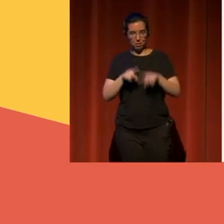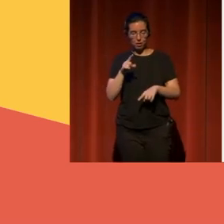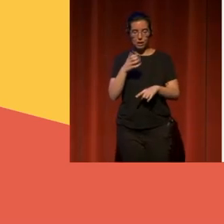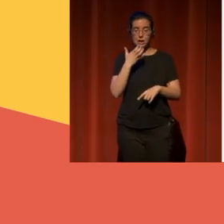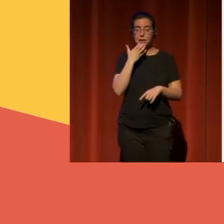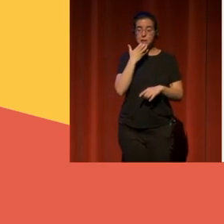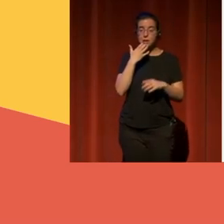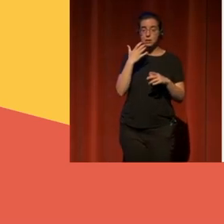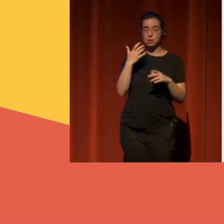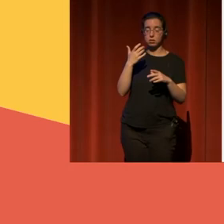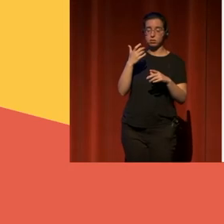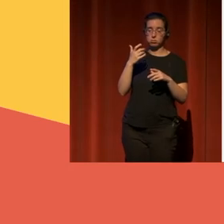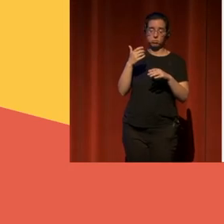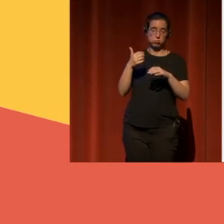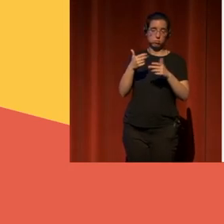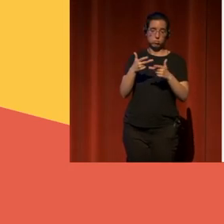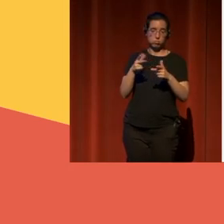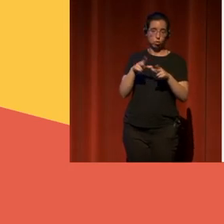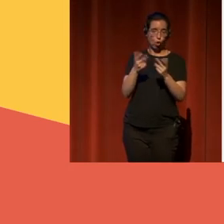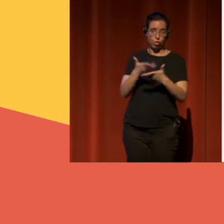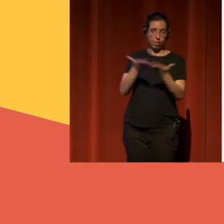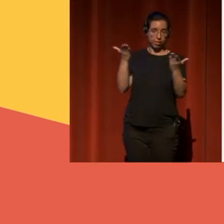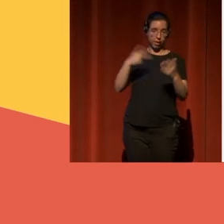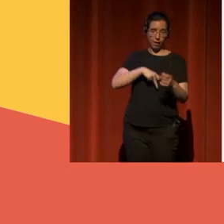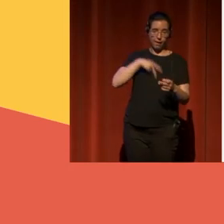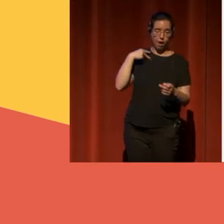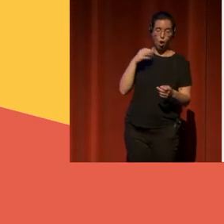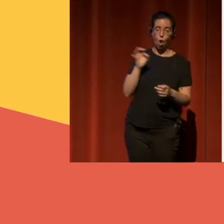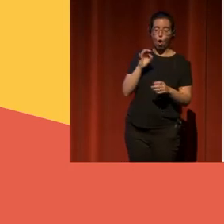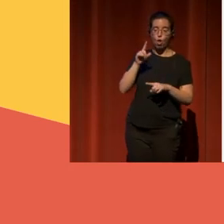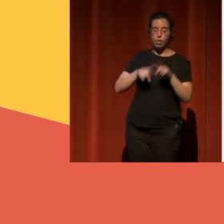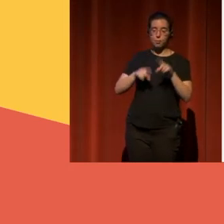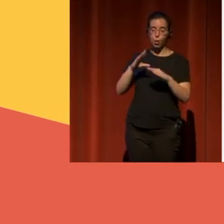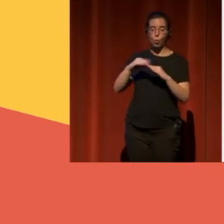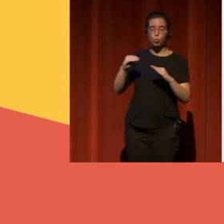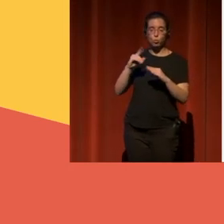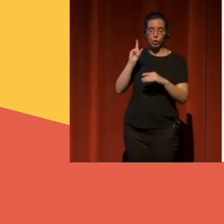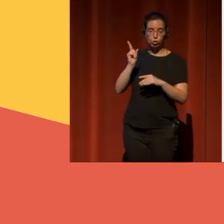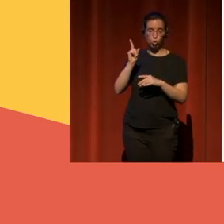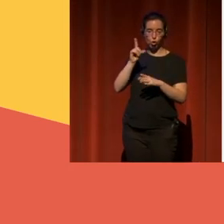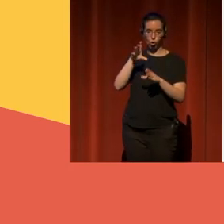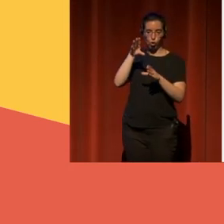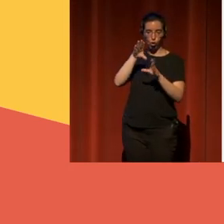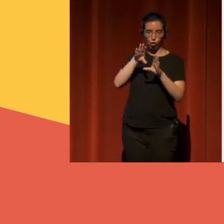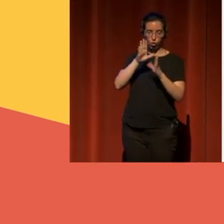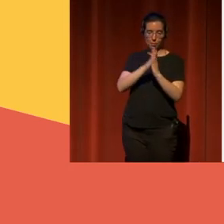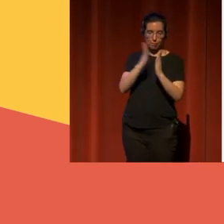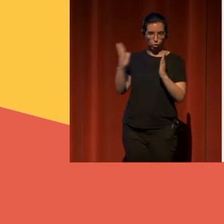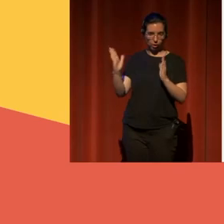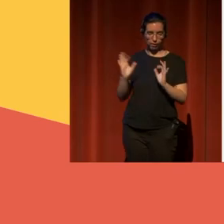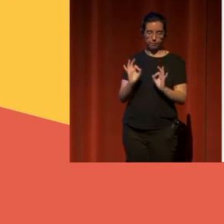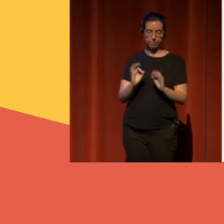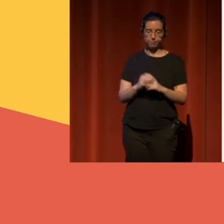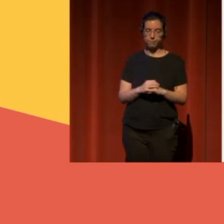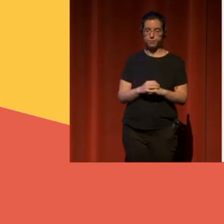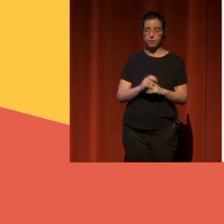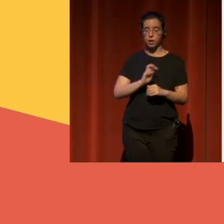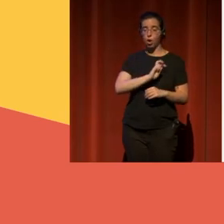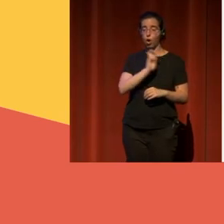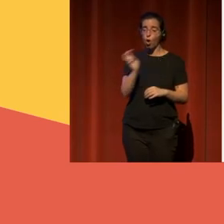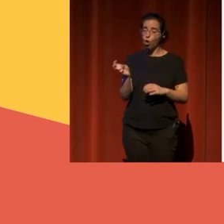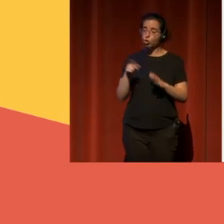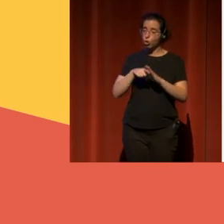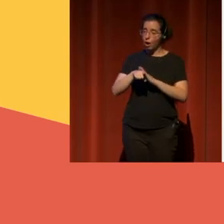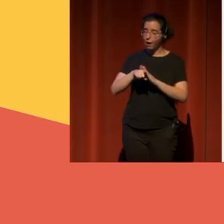la ciudadanía en general o únicamente los usuarios de la biblioteca. Del análisis de la implicación de otros agentes